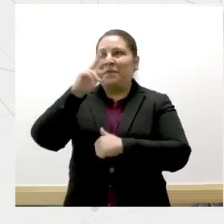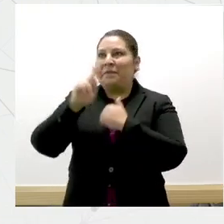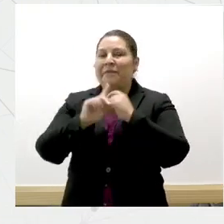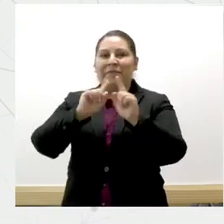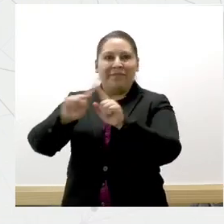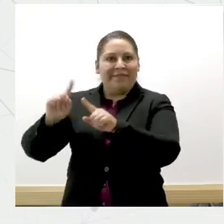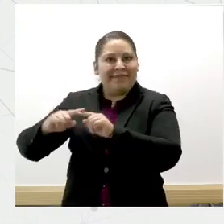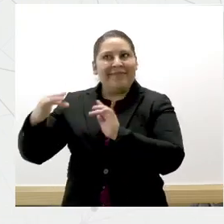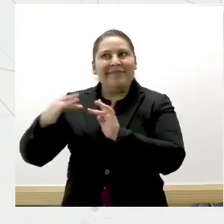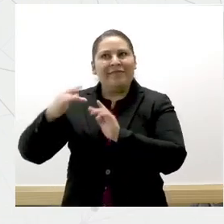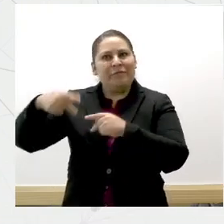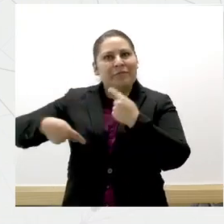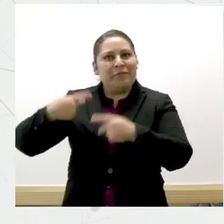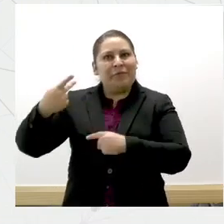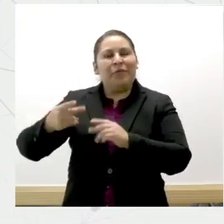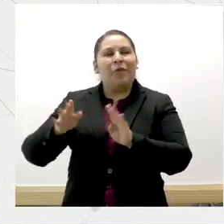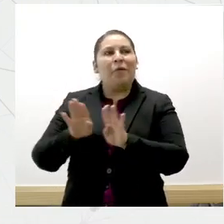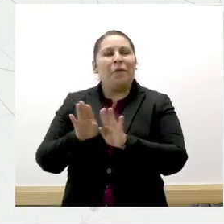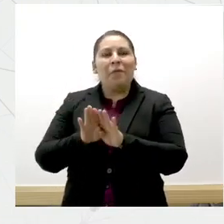¿no?, para poder contar